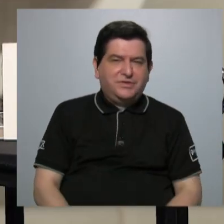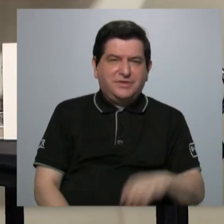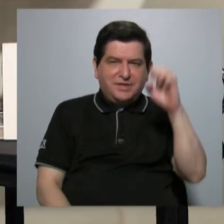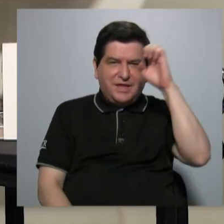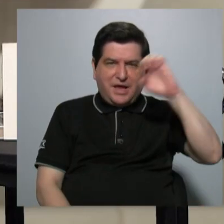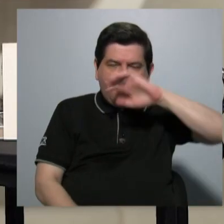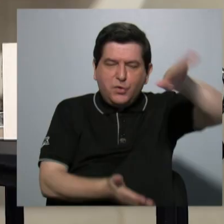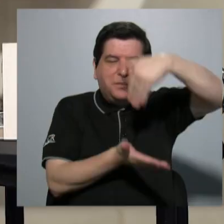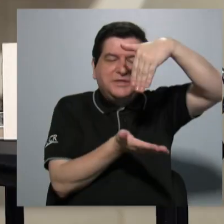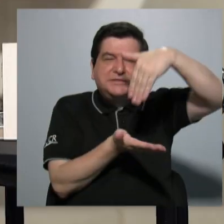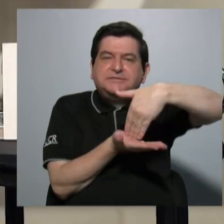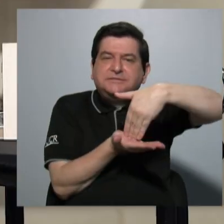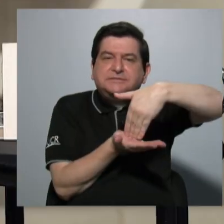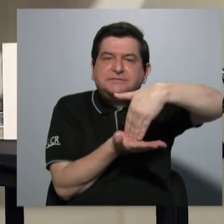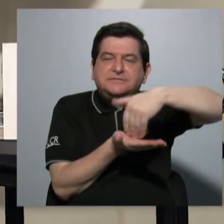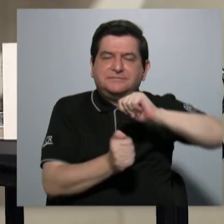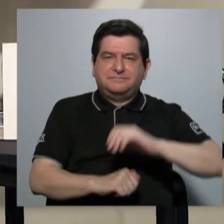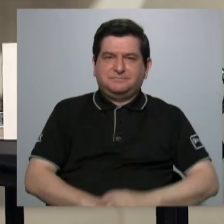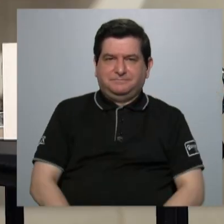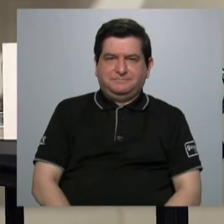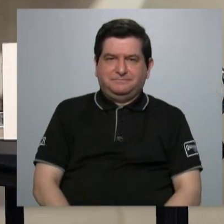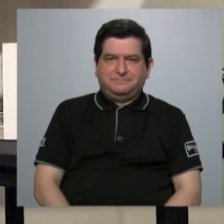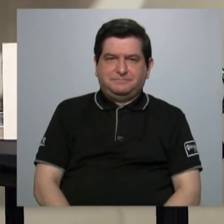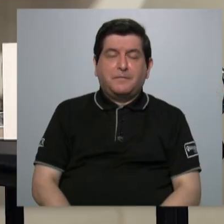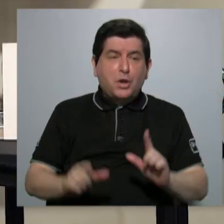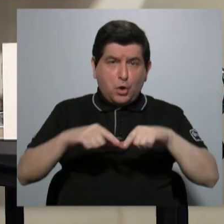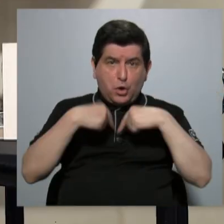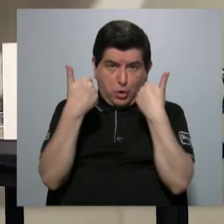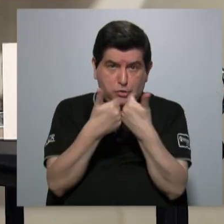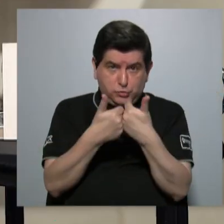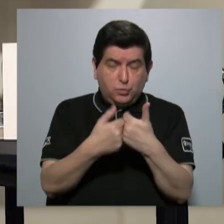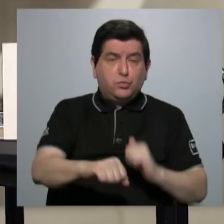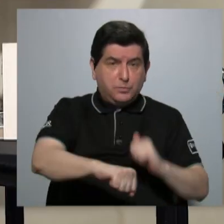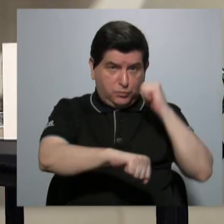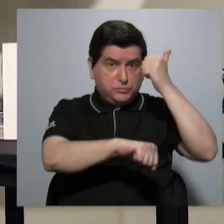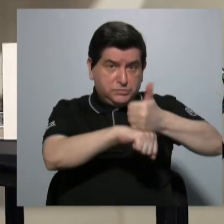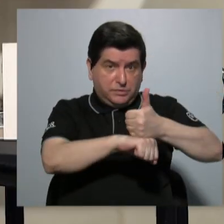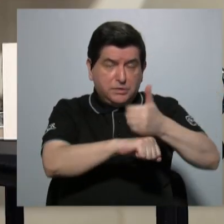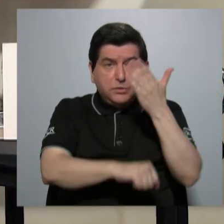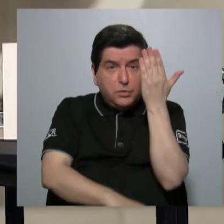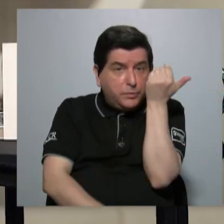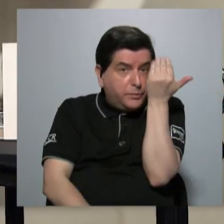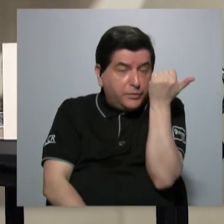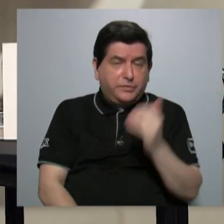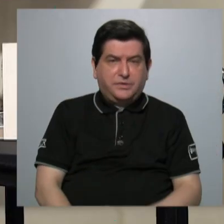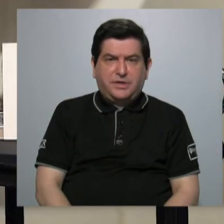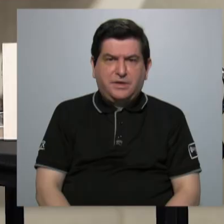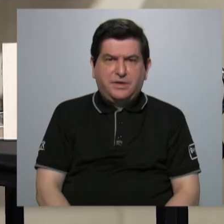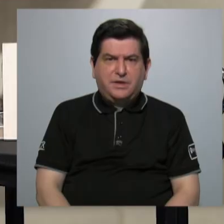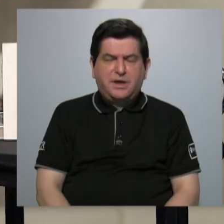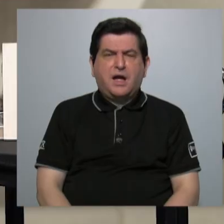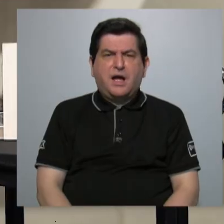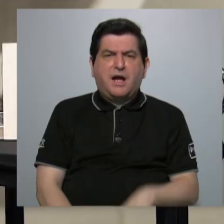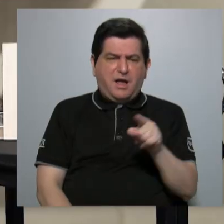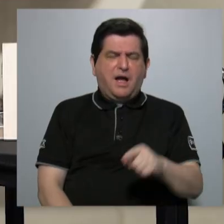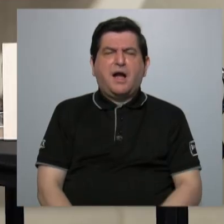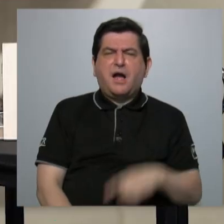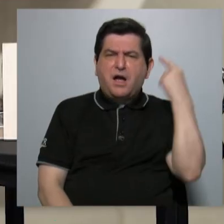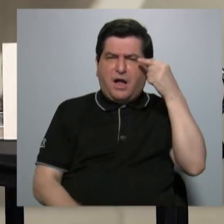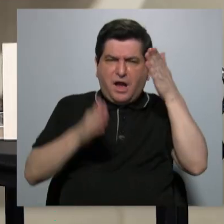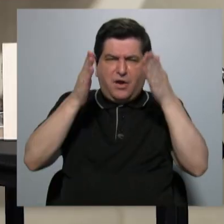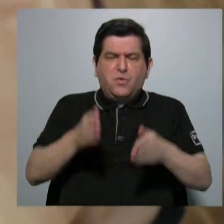Europa Central, ¿verdad? Es un grupo que se forma porque a los emperadores, a